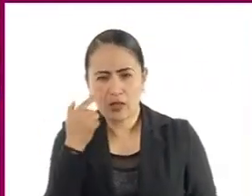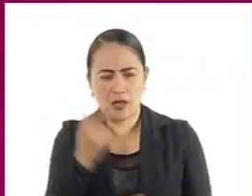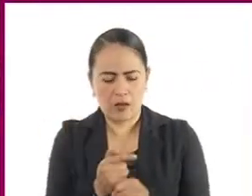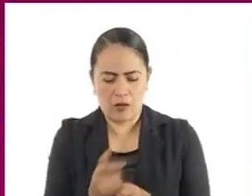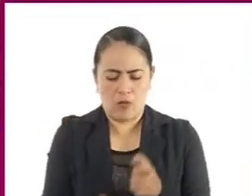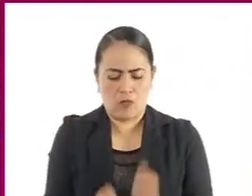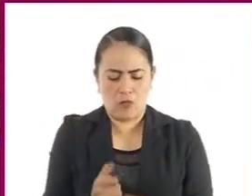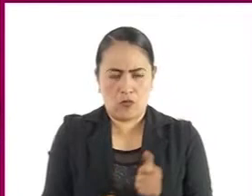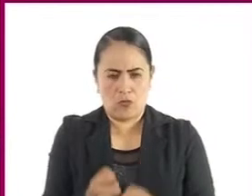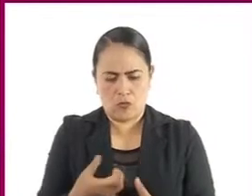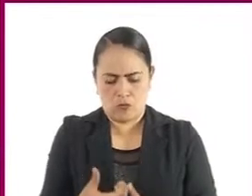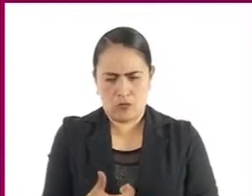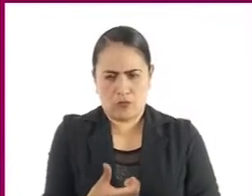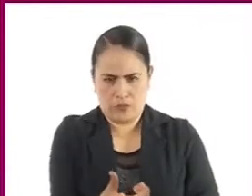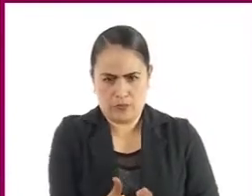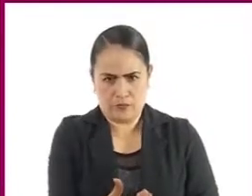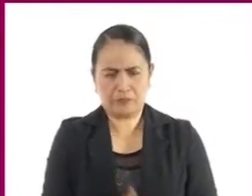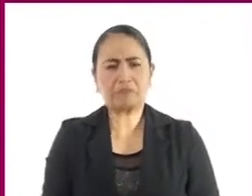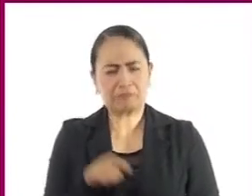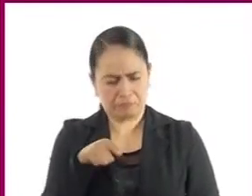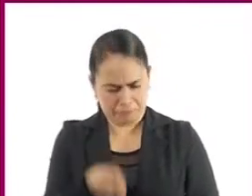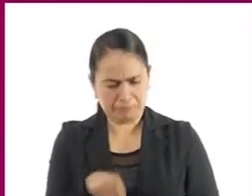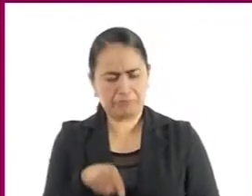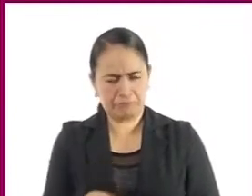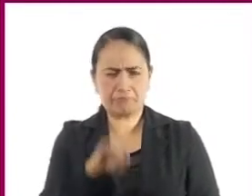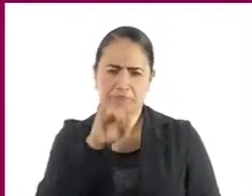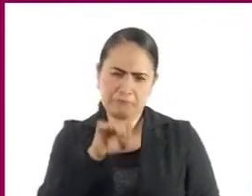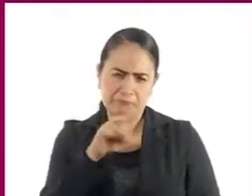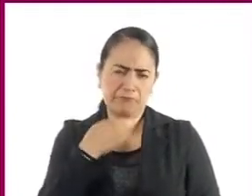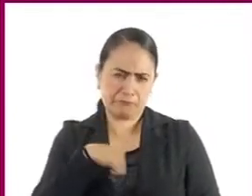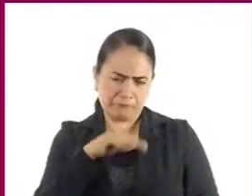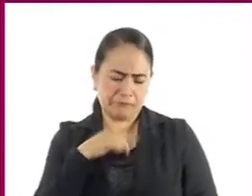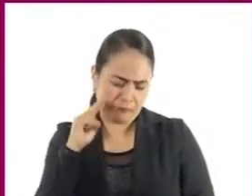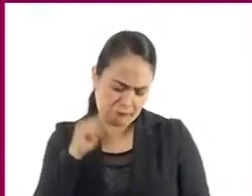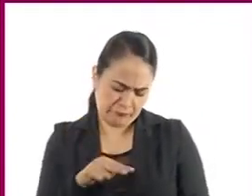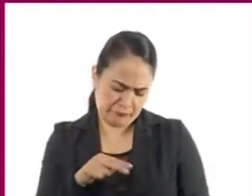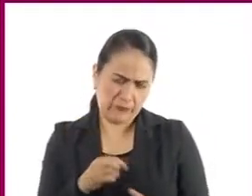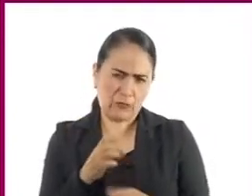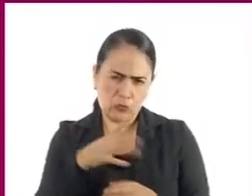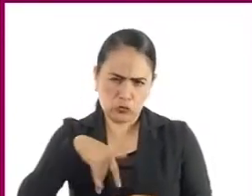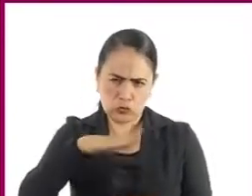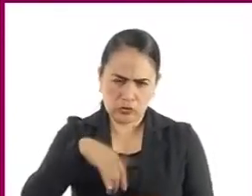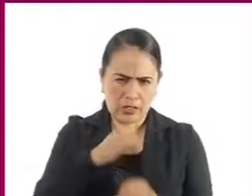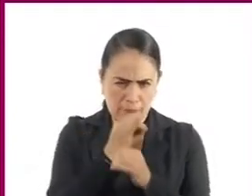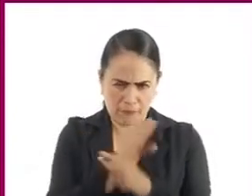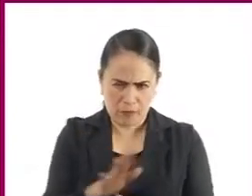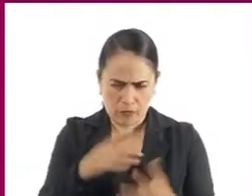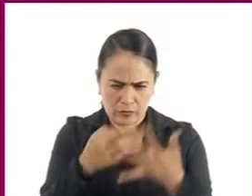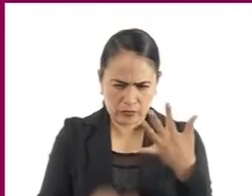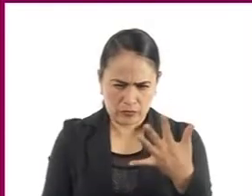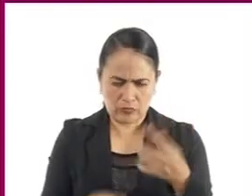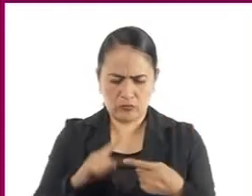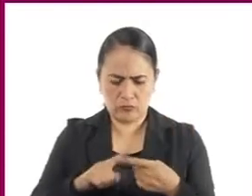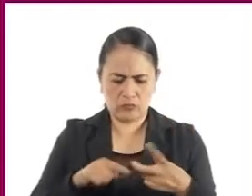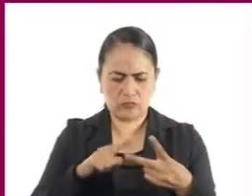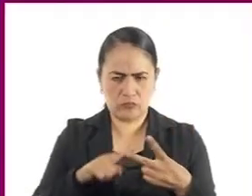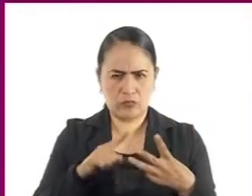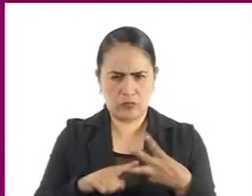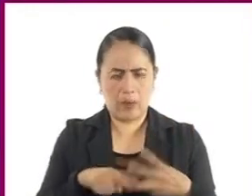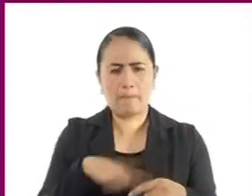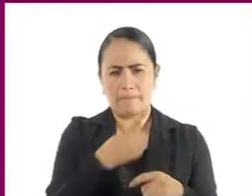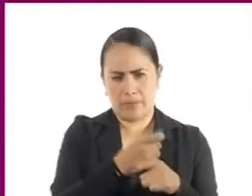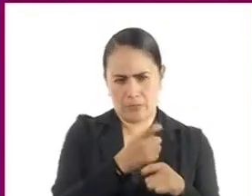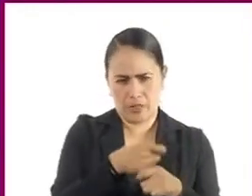digitales, como los celulares, son un medio por el cual podemos obtener información proveniente de tres fuentes: